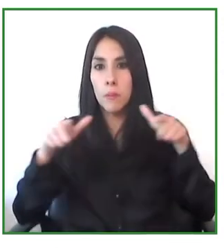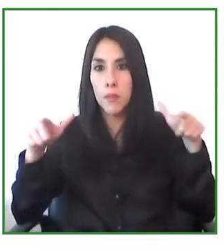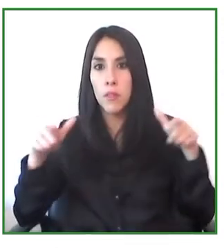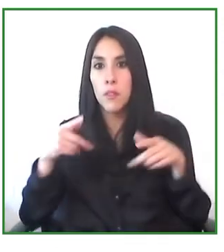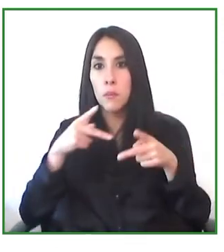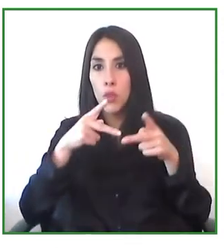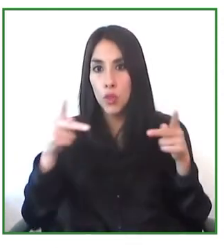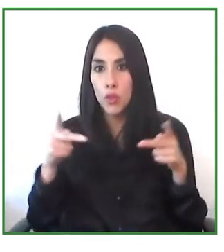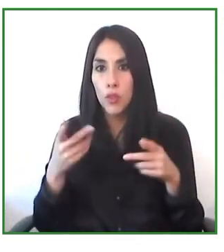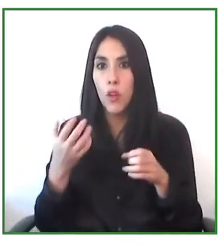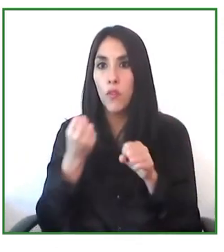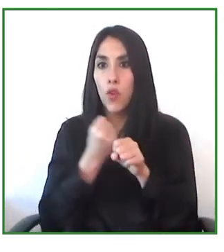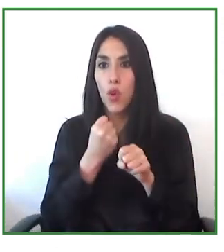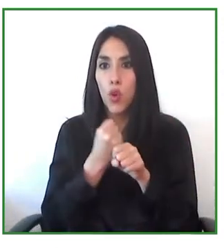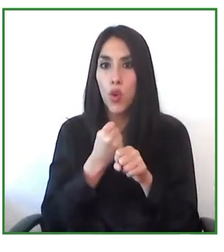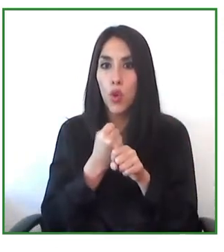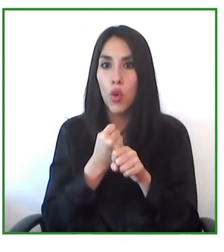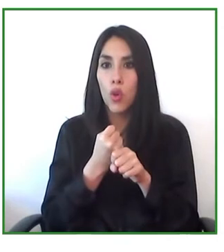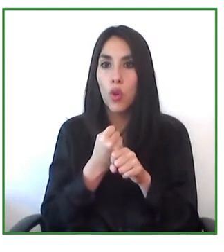eso sería lo ideal,